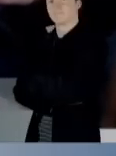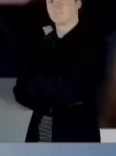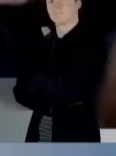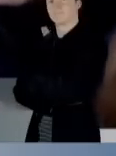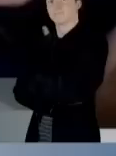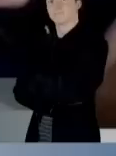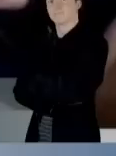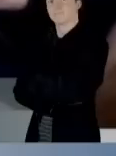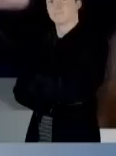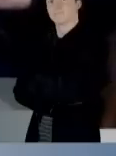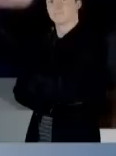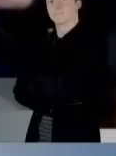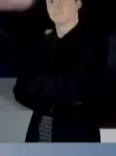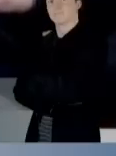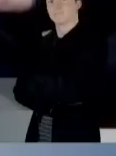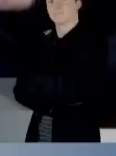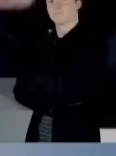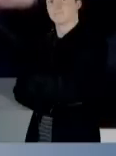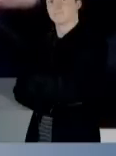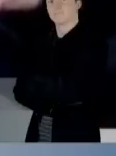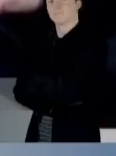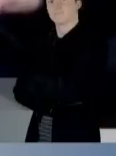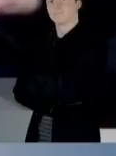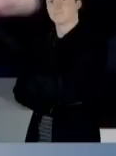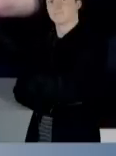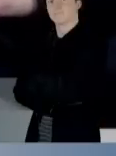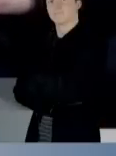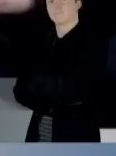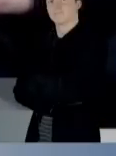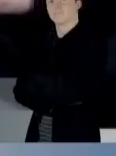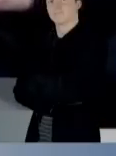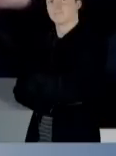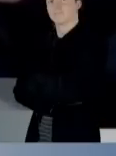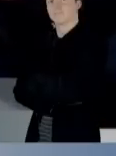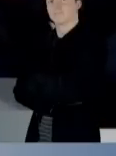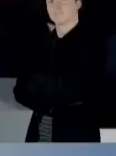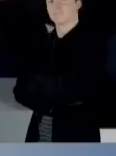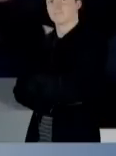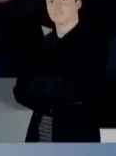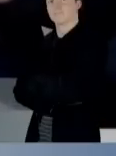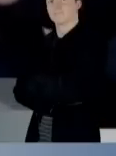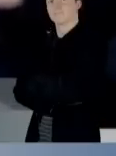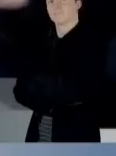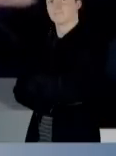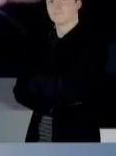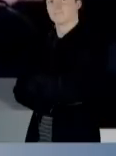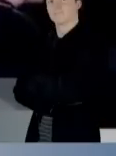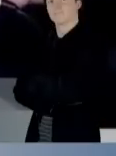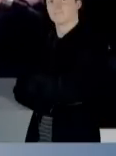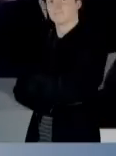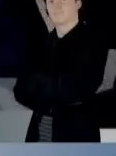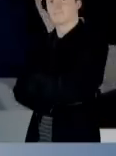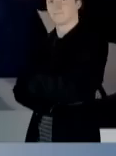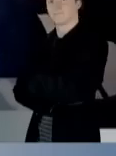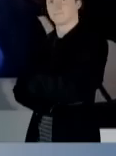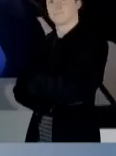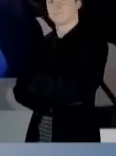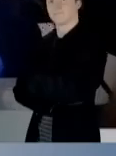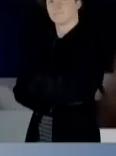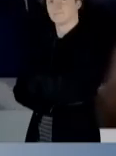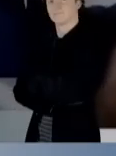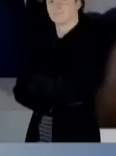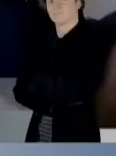que el juez garzón decretara la detención de de pinochet así de simple Esa es la verdad O sea lo otro